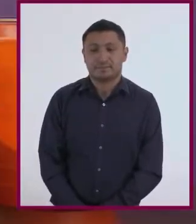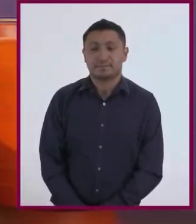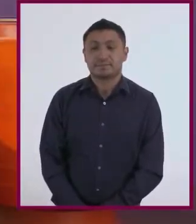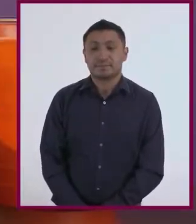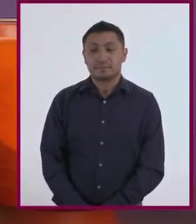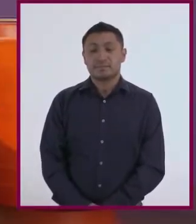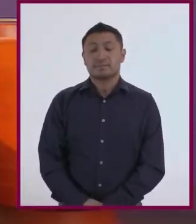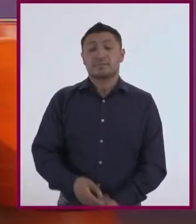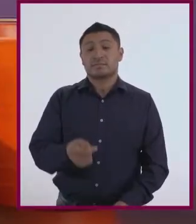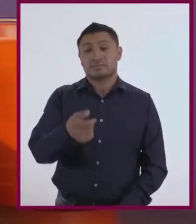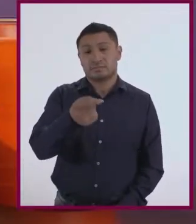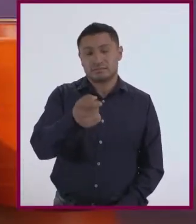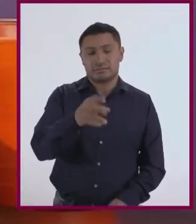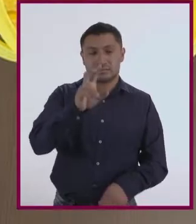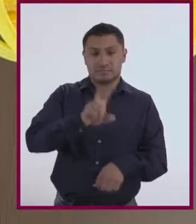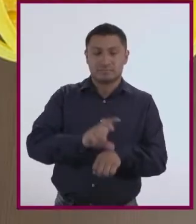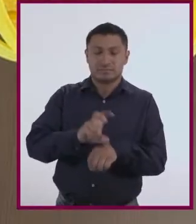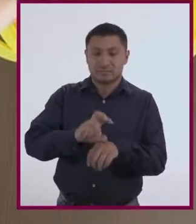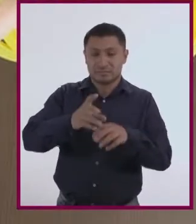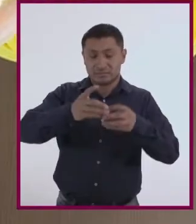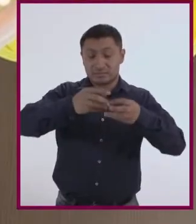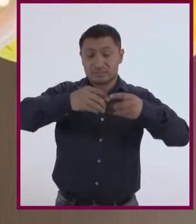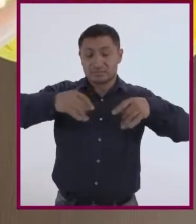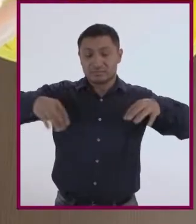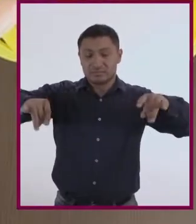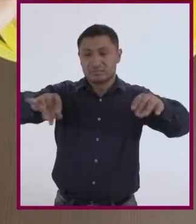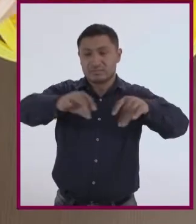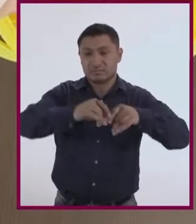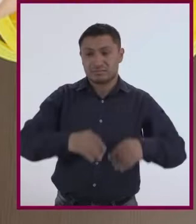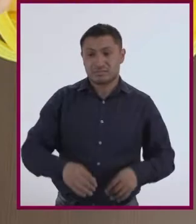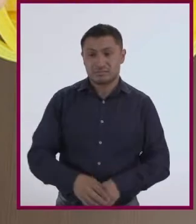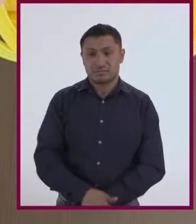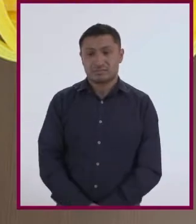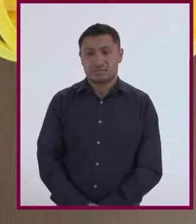agregamos un poquito de nuestro cascarón de huevo.